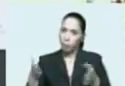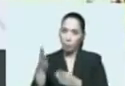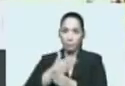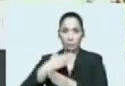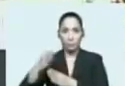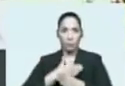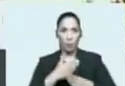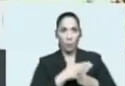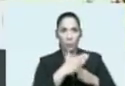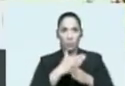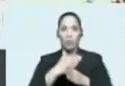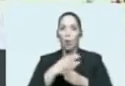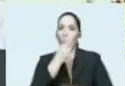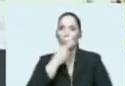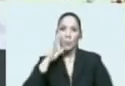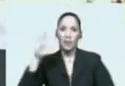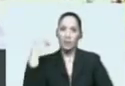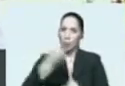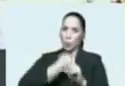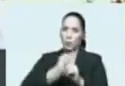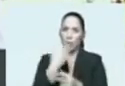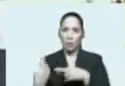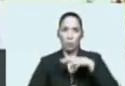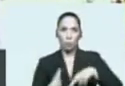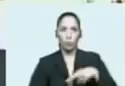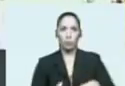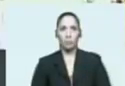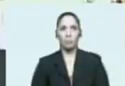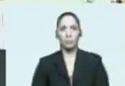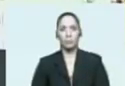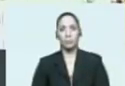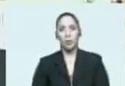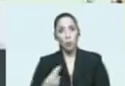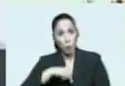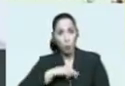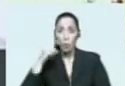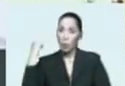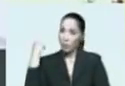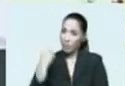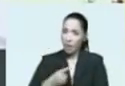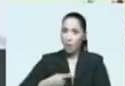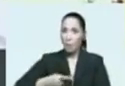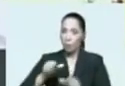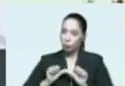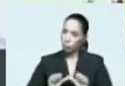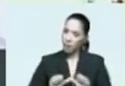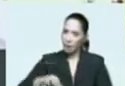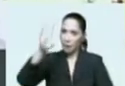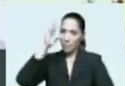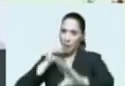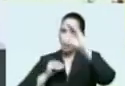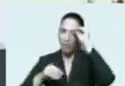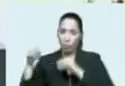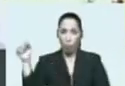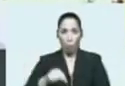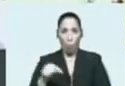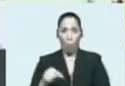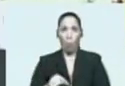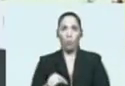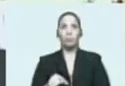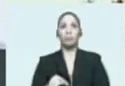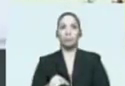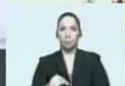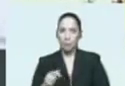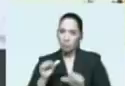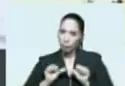comprometerse en la lucha revolucionaria de 'jorge tenemos que seguir aprendiendo hoy más que nunca a preservar el horizonte